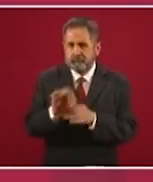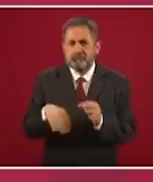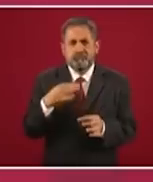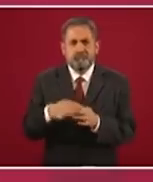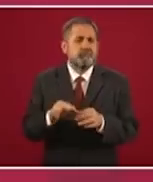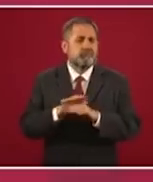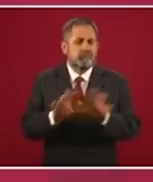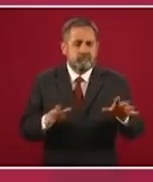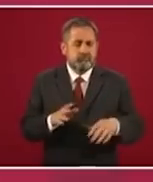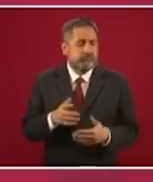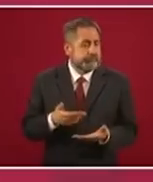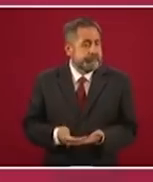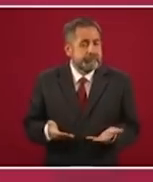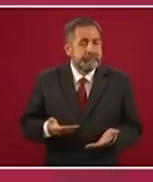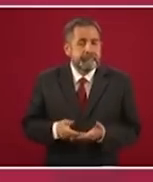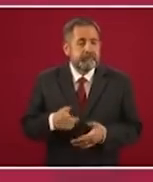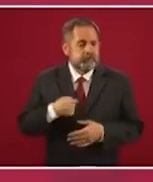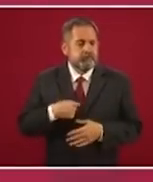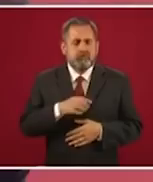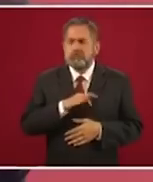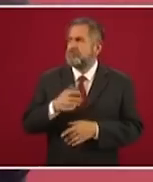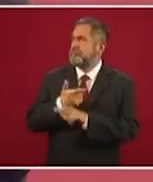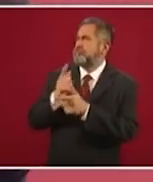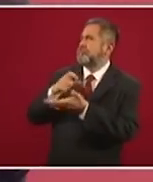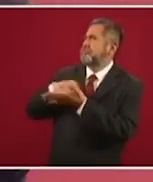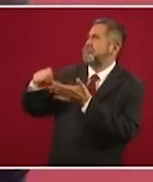y ahora vamos a poder comprar